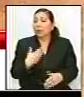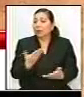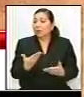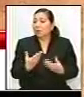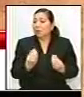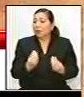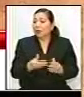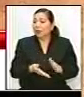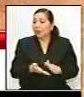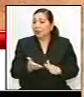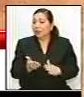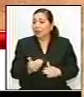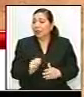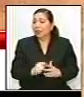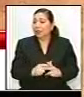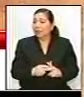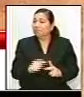recibir porque